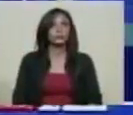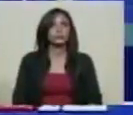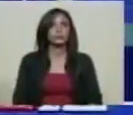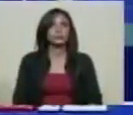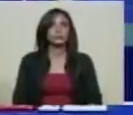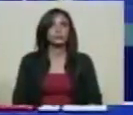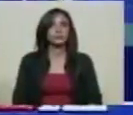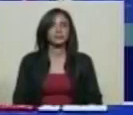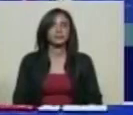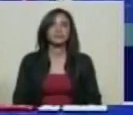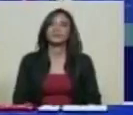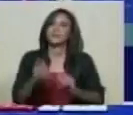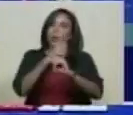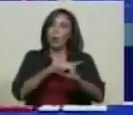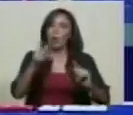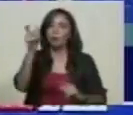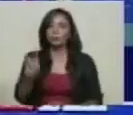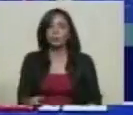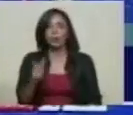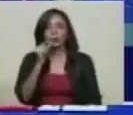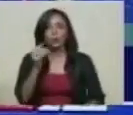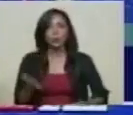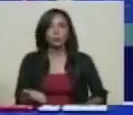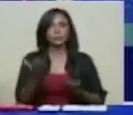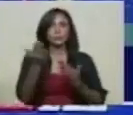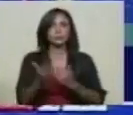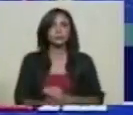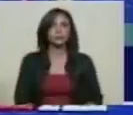Compañero Francisco Fonseca,